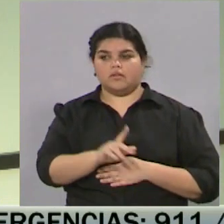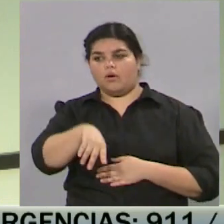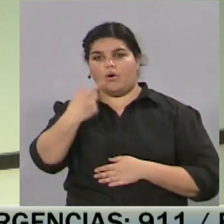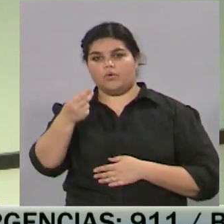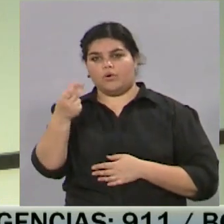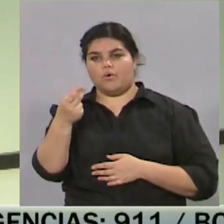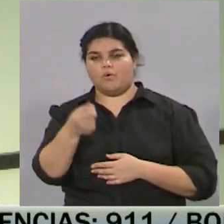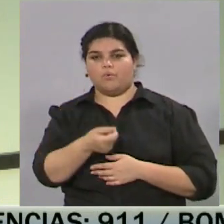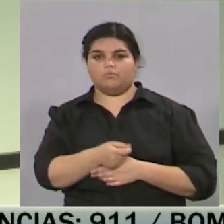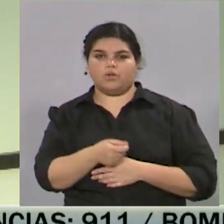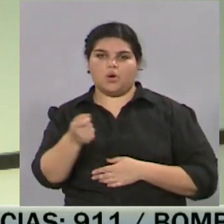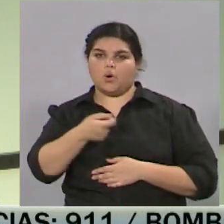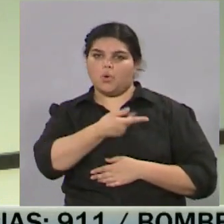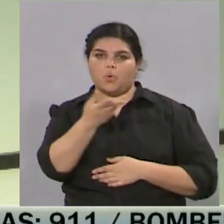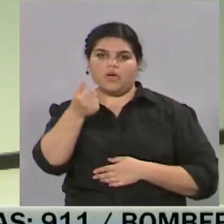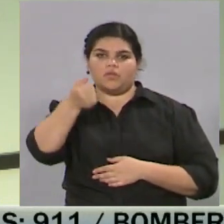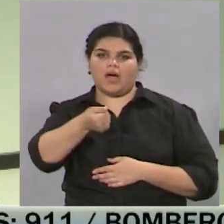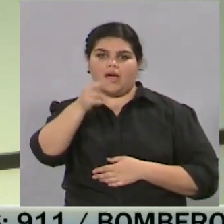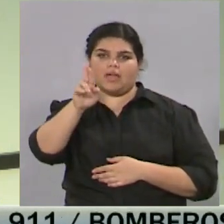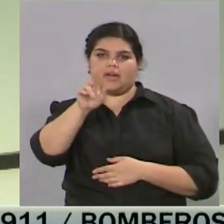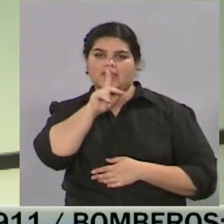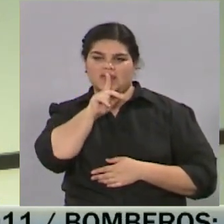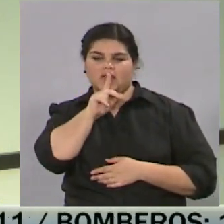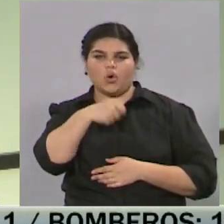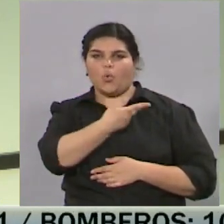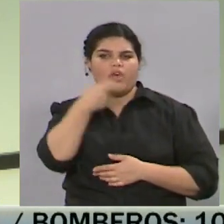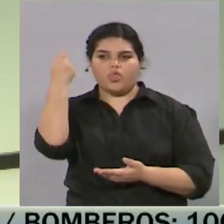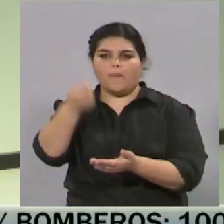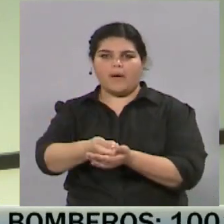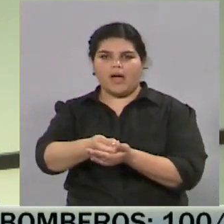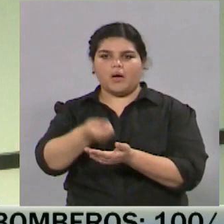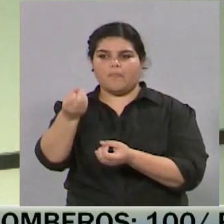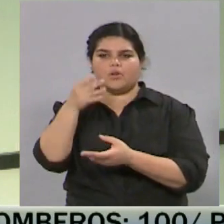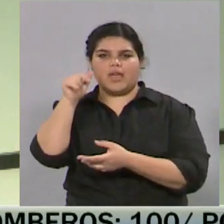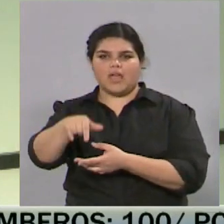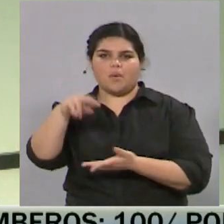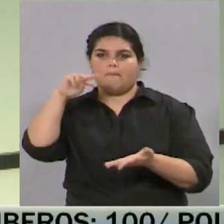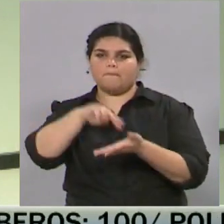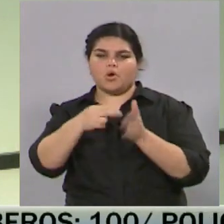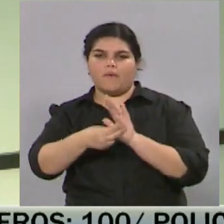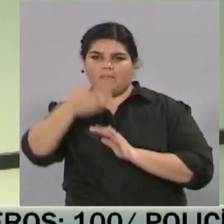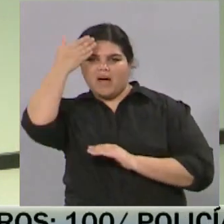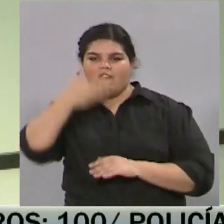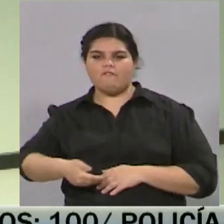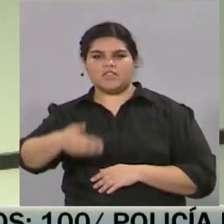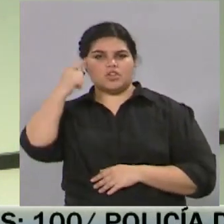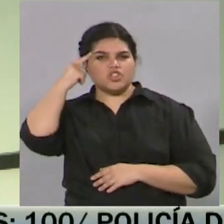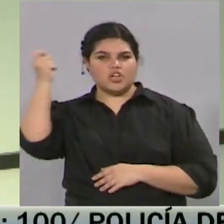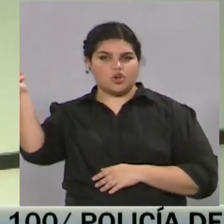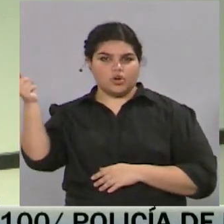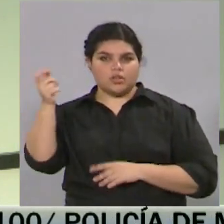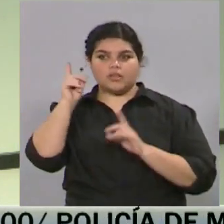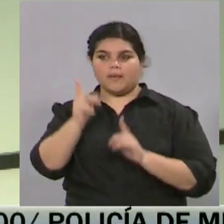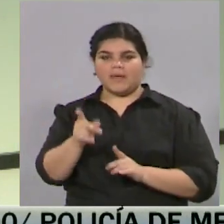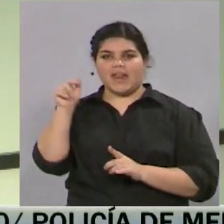tarifada, que es lo que la ART va a pagar por el daño efectivamente sufrido en la faz física, psicológica, y aparte hay un daños